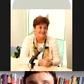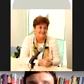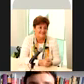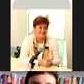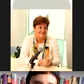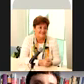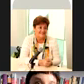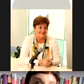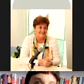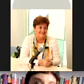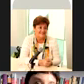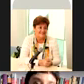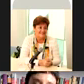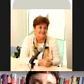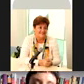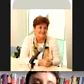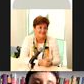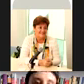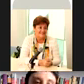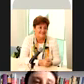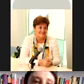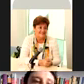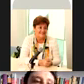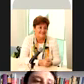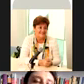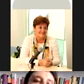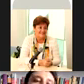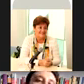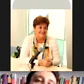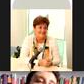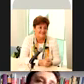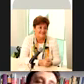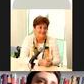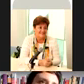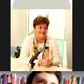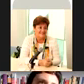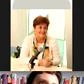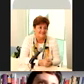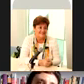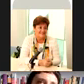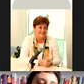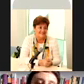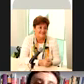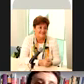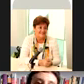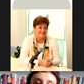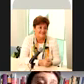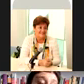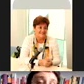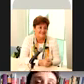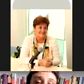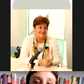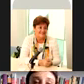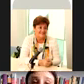universal y ajustes razonables, que se relacionan con lo anterior, y son, el diseño universal es esto, sería un mundo por el